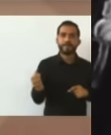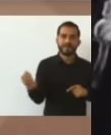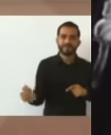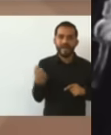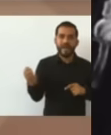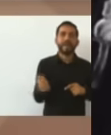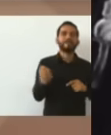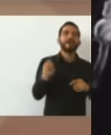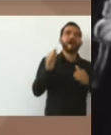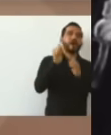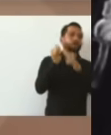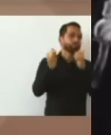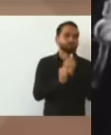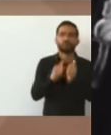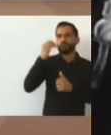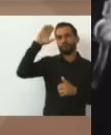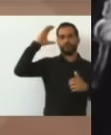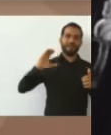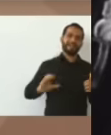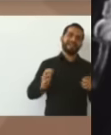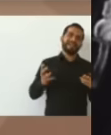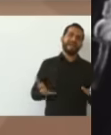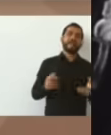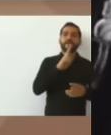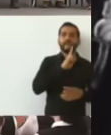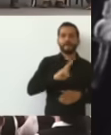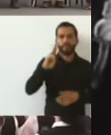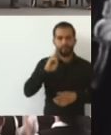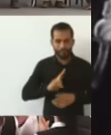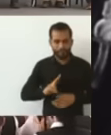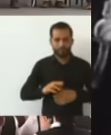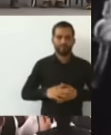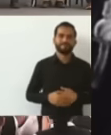Angostura, Culiacán, por supuesto, Navolato,